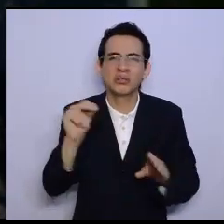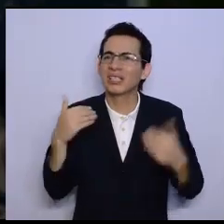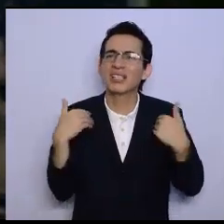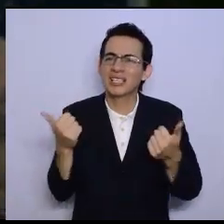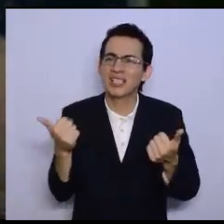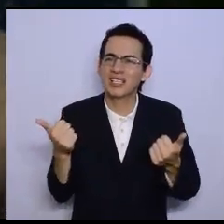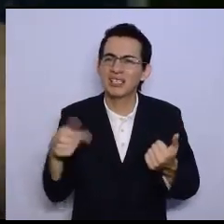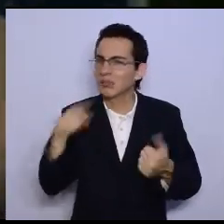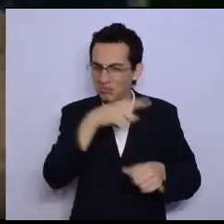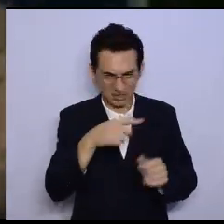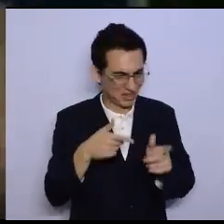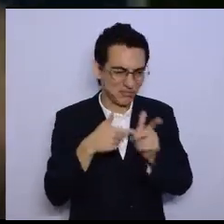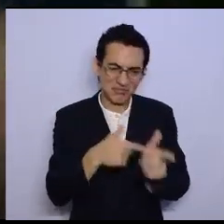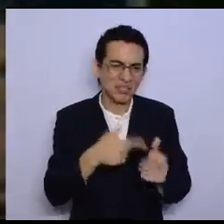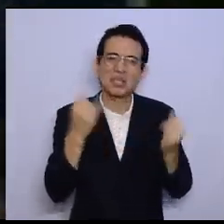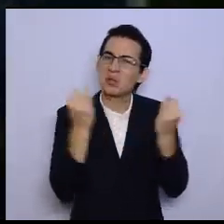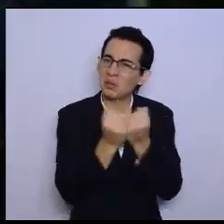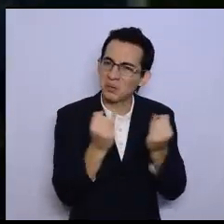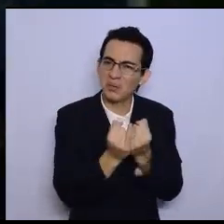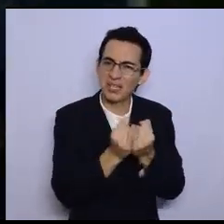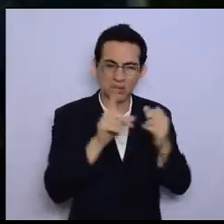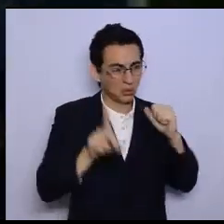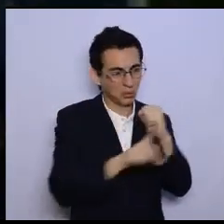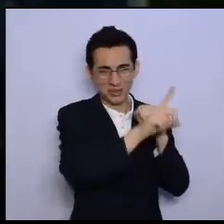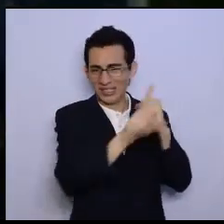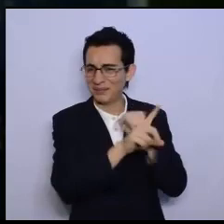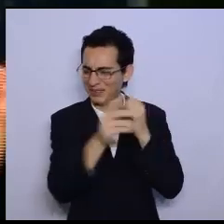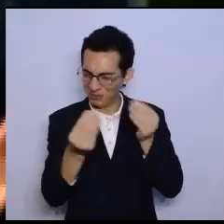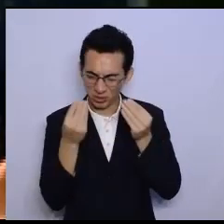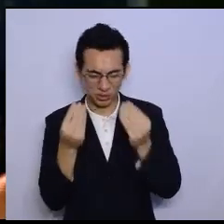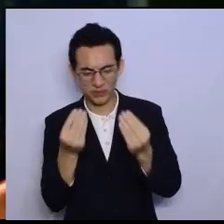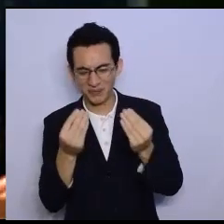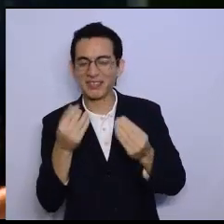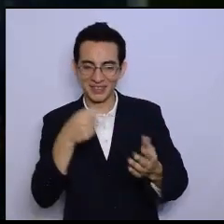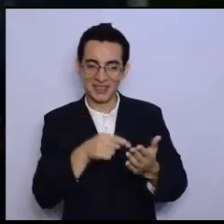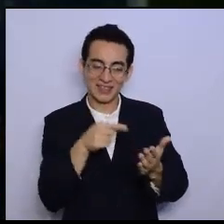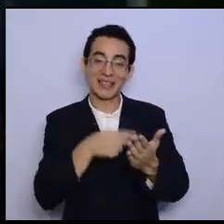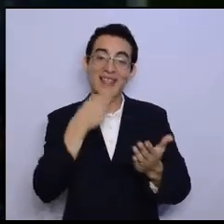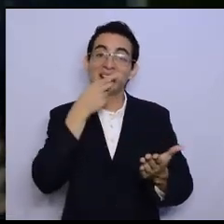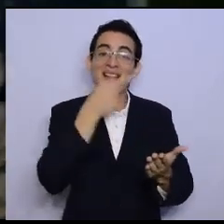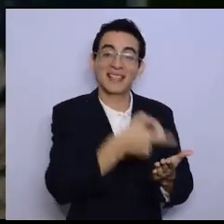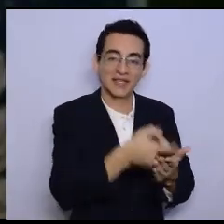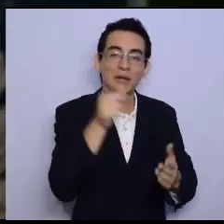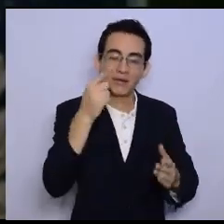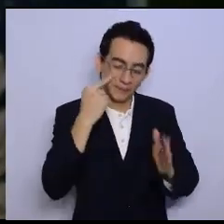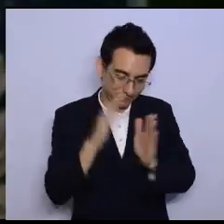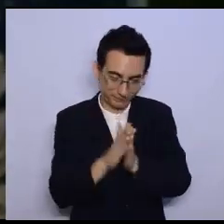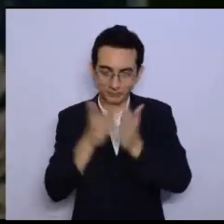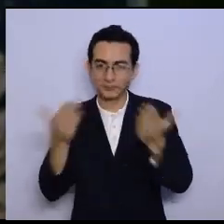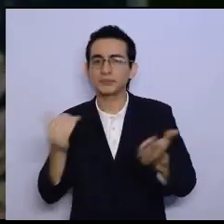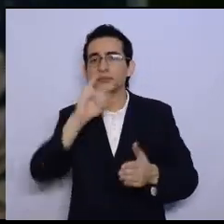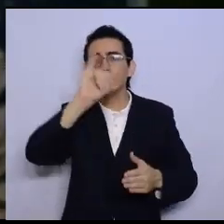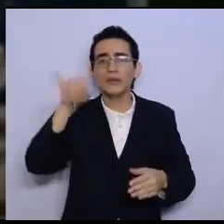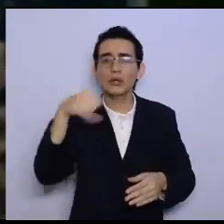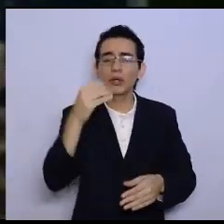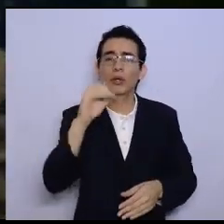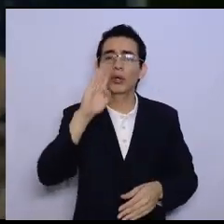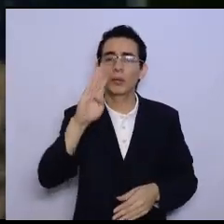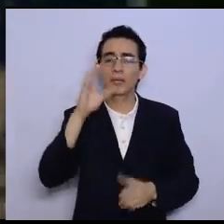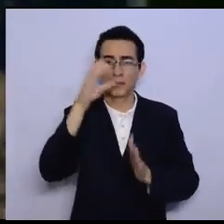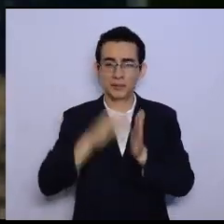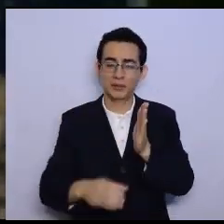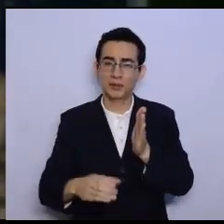El sufriente Job. Sin embargo, Job dijo algo increíble. Busquen Job capítulo 23, versículo